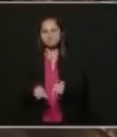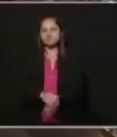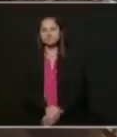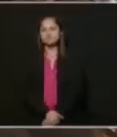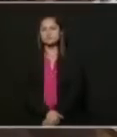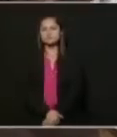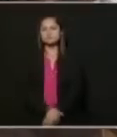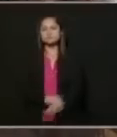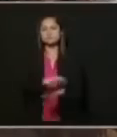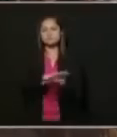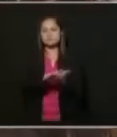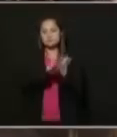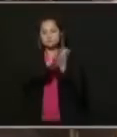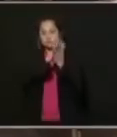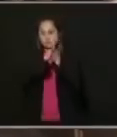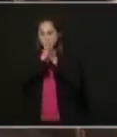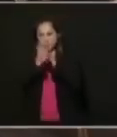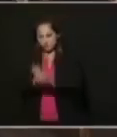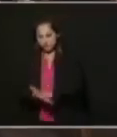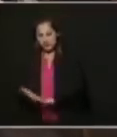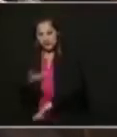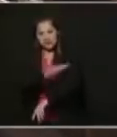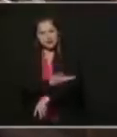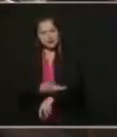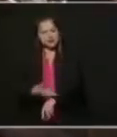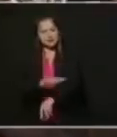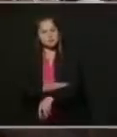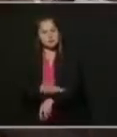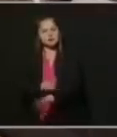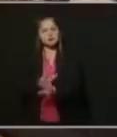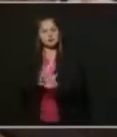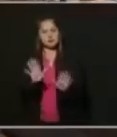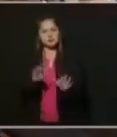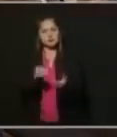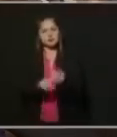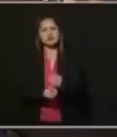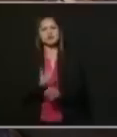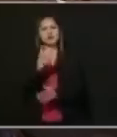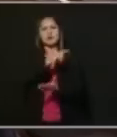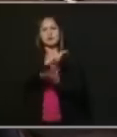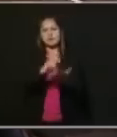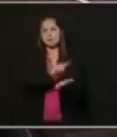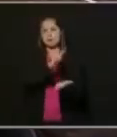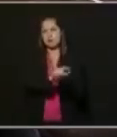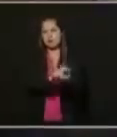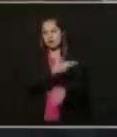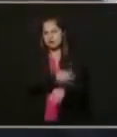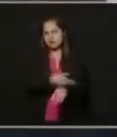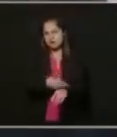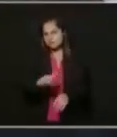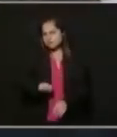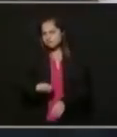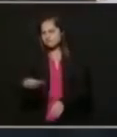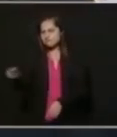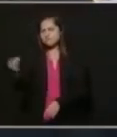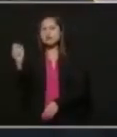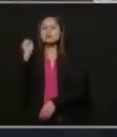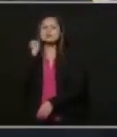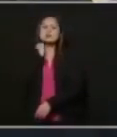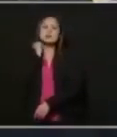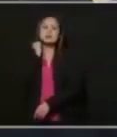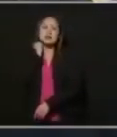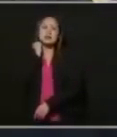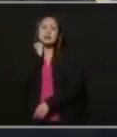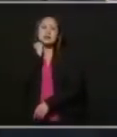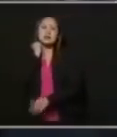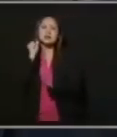y ya envié esta iniciativa de ley al Senado para reformar el